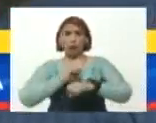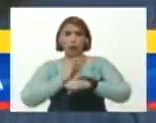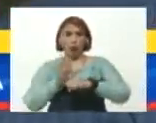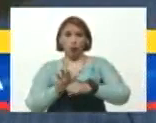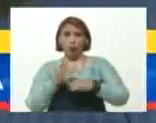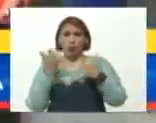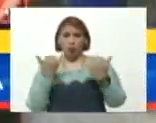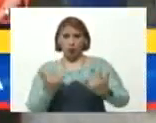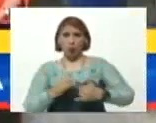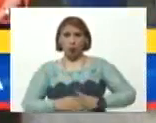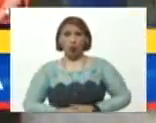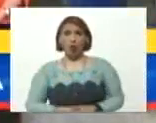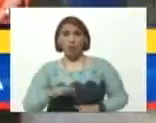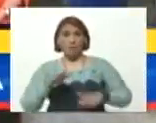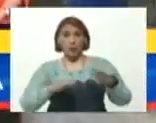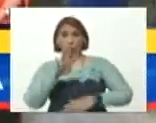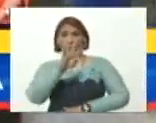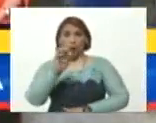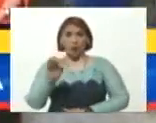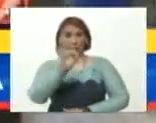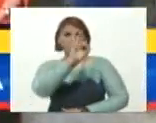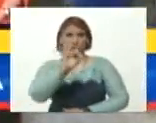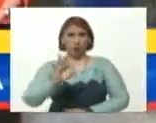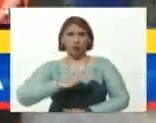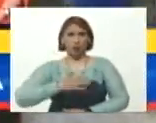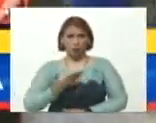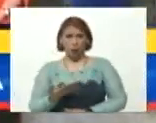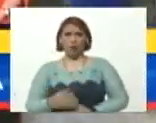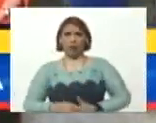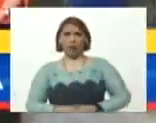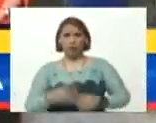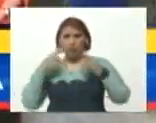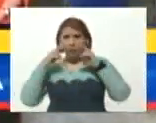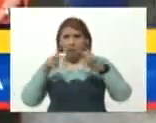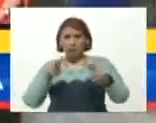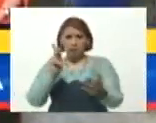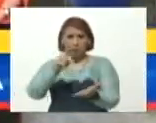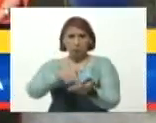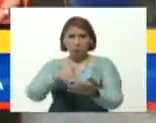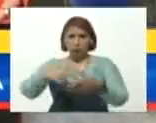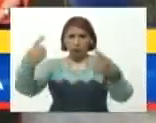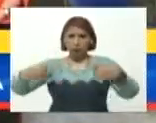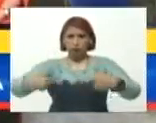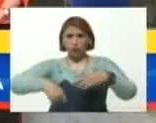que por lo menos el 40% de